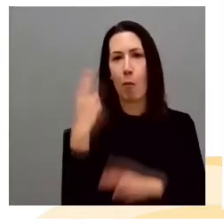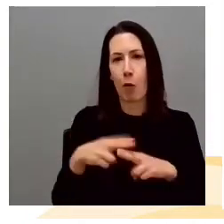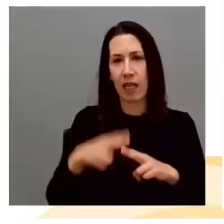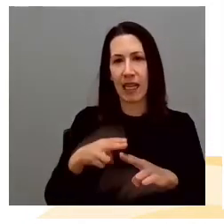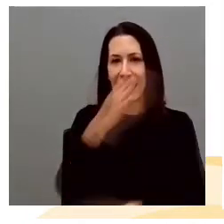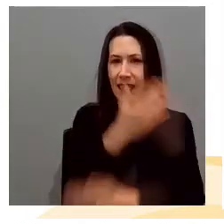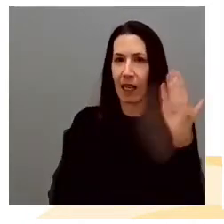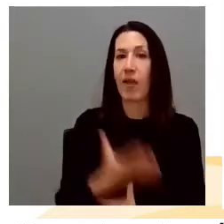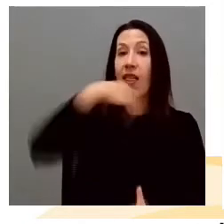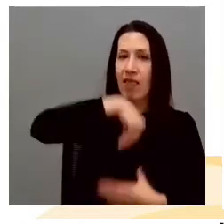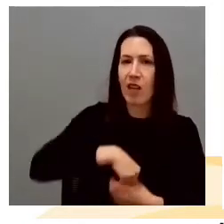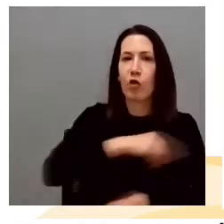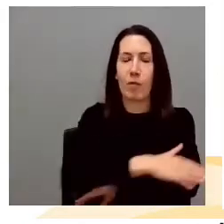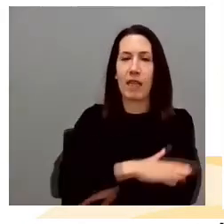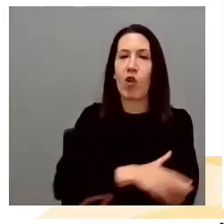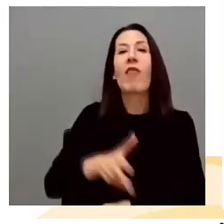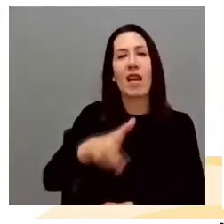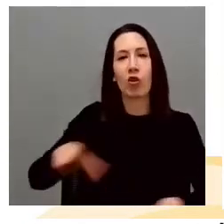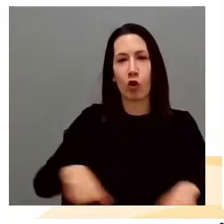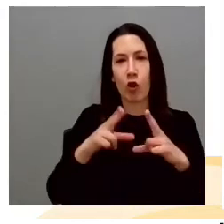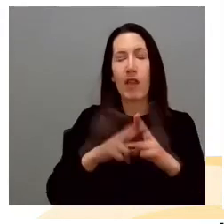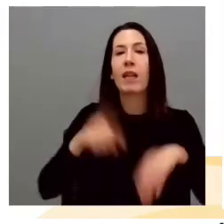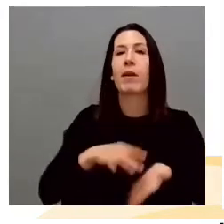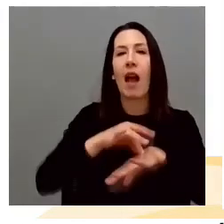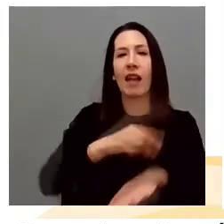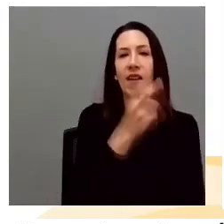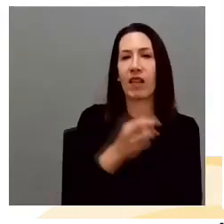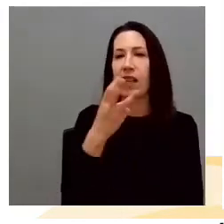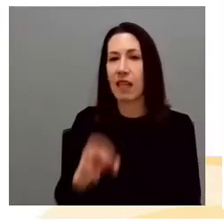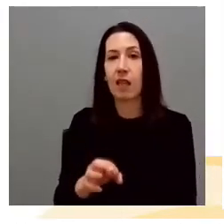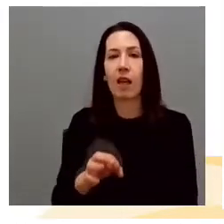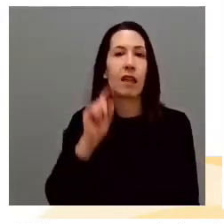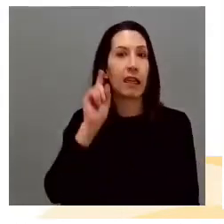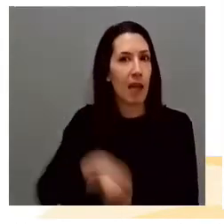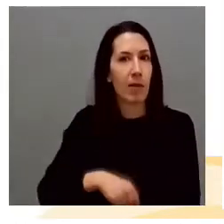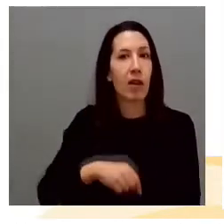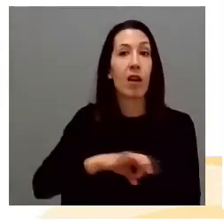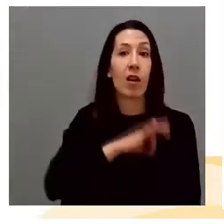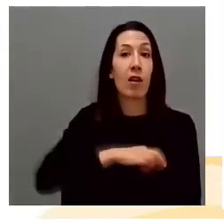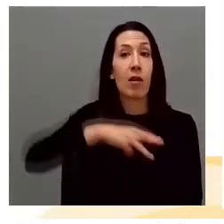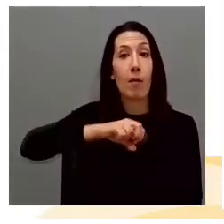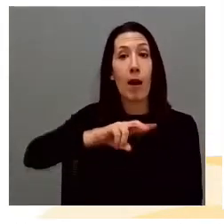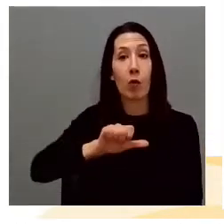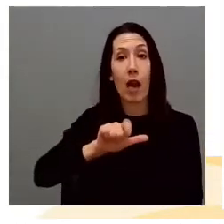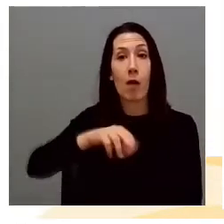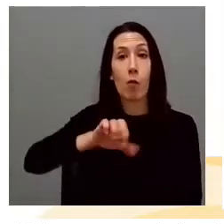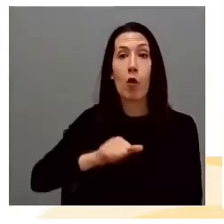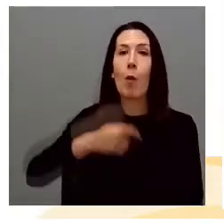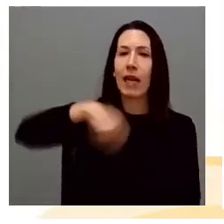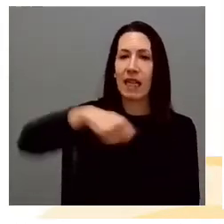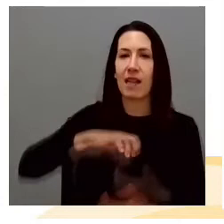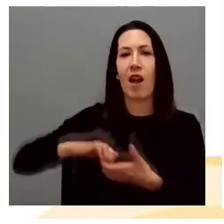Discapacidad del Ministerio de Derechos Sociales y Agenda 2030, y por supuesto con doña Manuela Muro, presidenta de Confederación